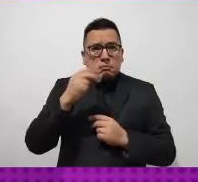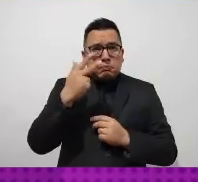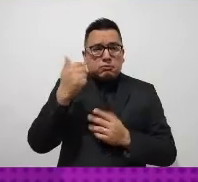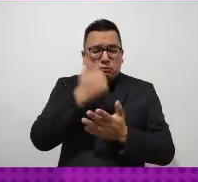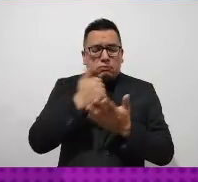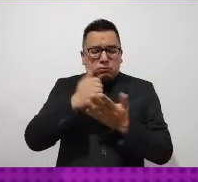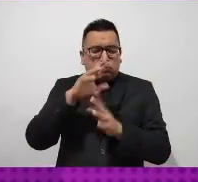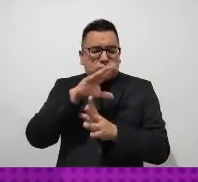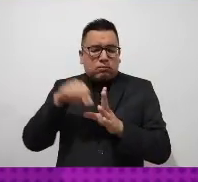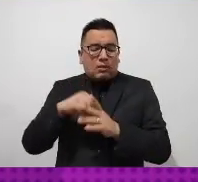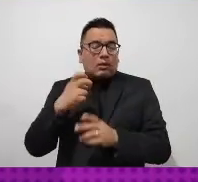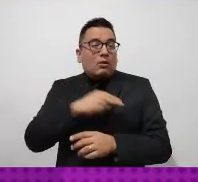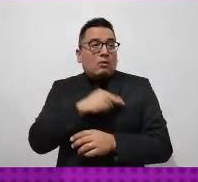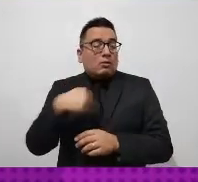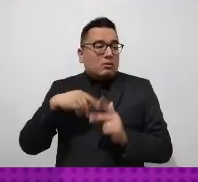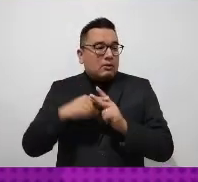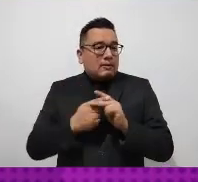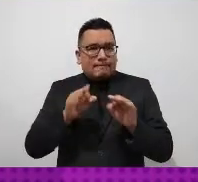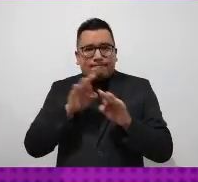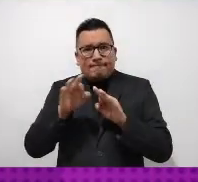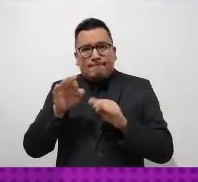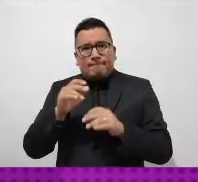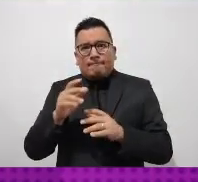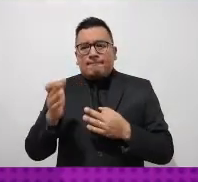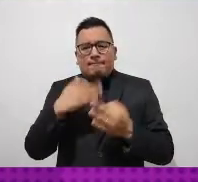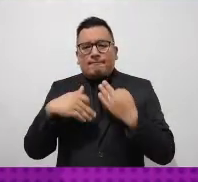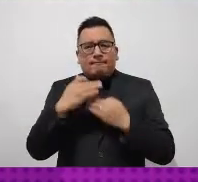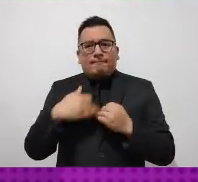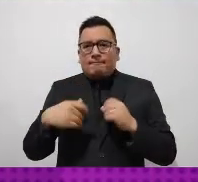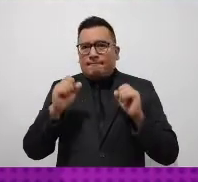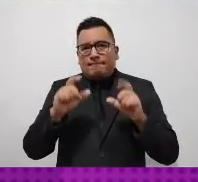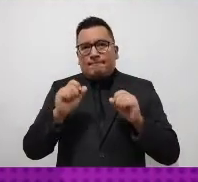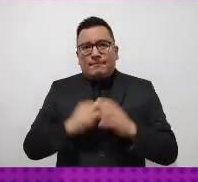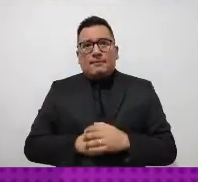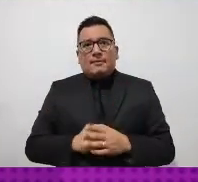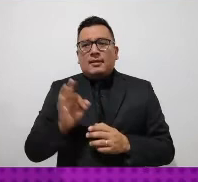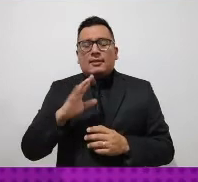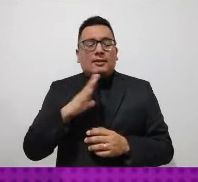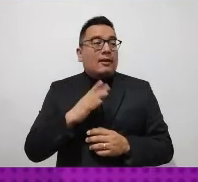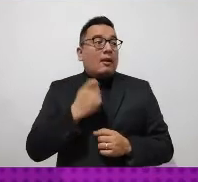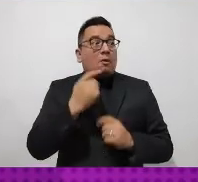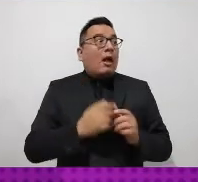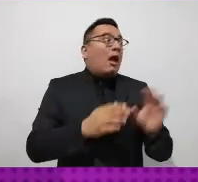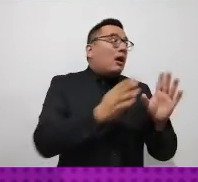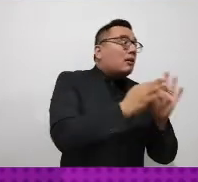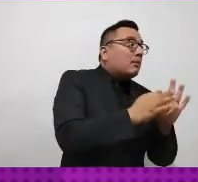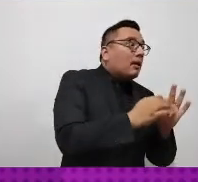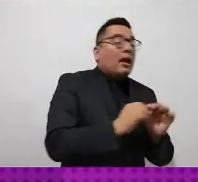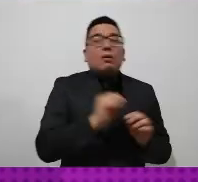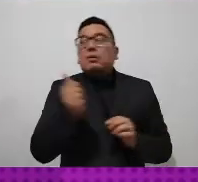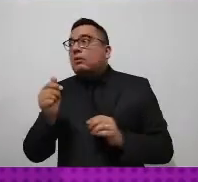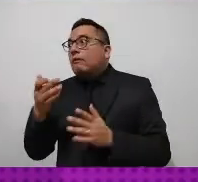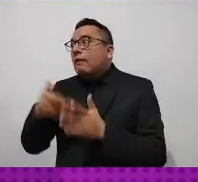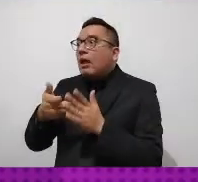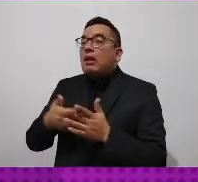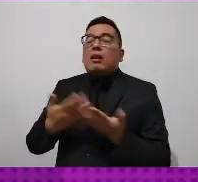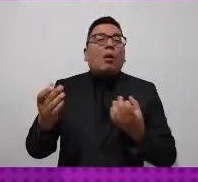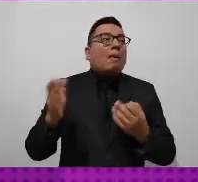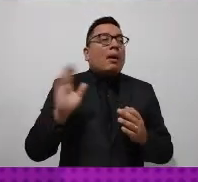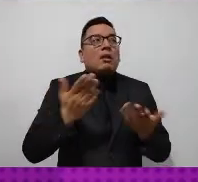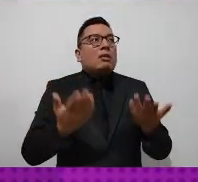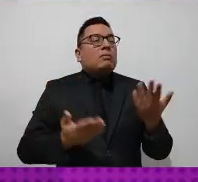para empezar a trabajar con todas al mismo tiempo. O sea, que no haya quien ya recibió más información o que se perciba un